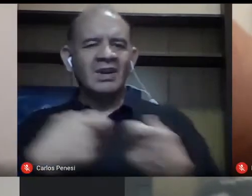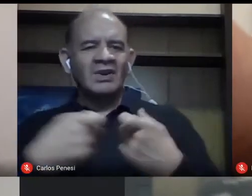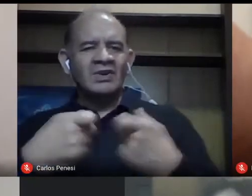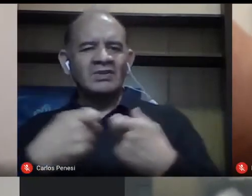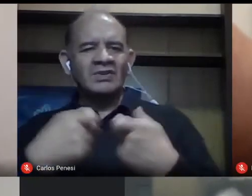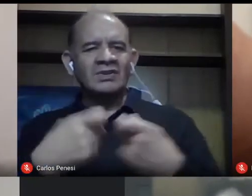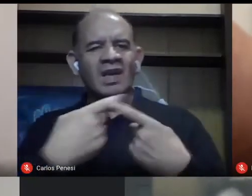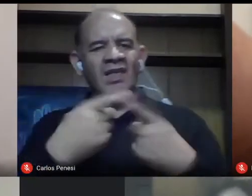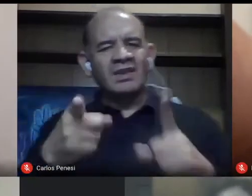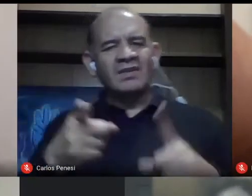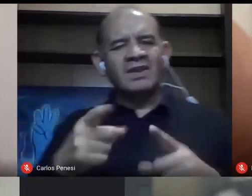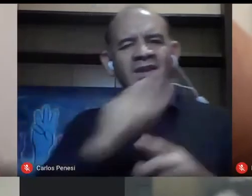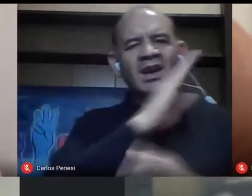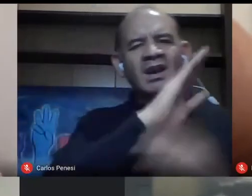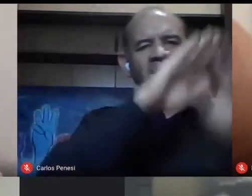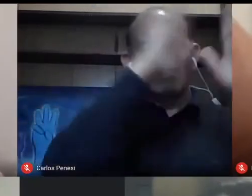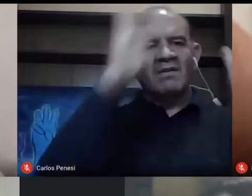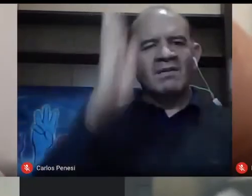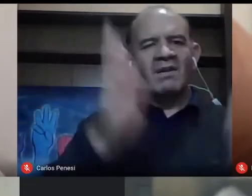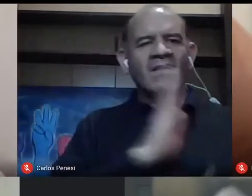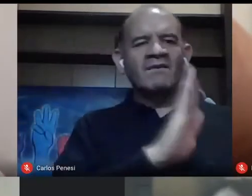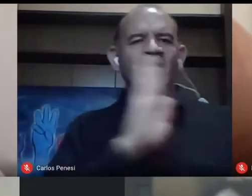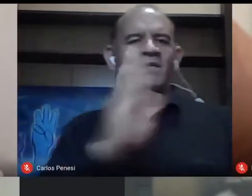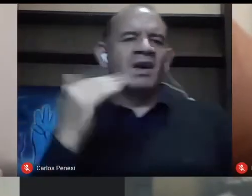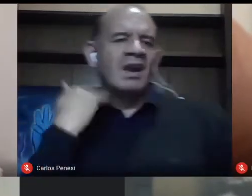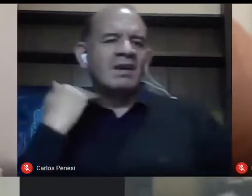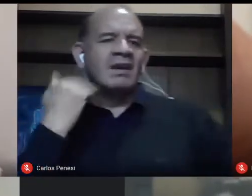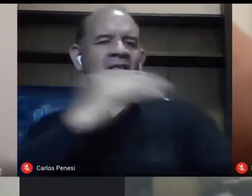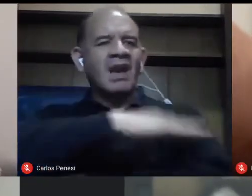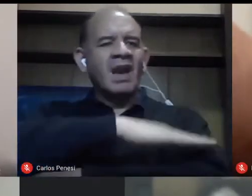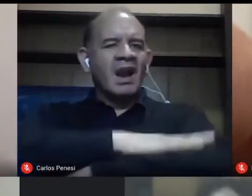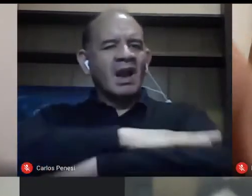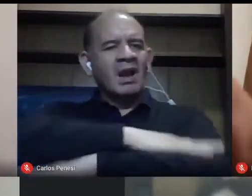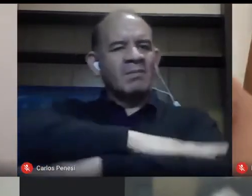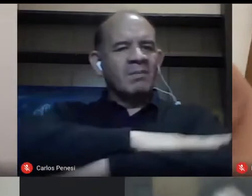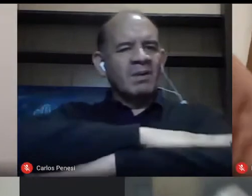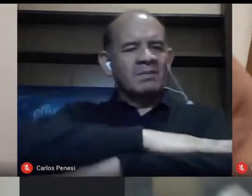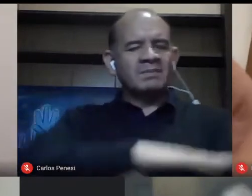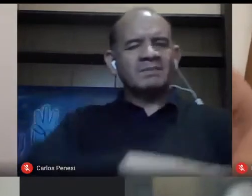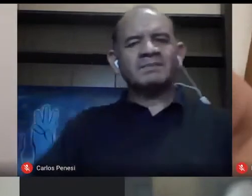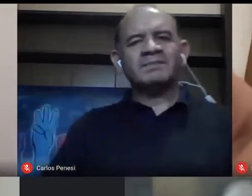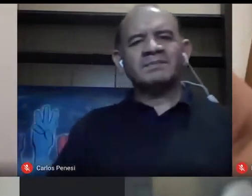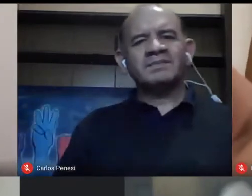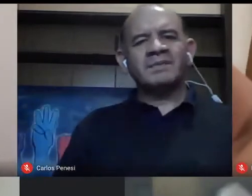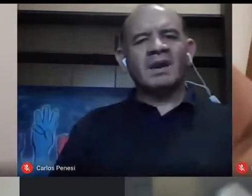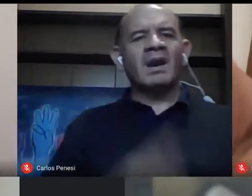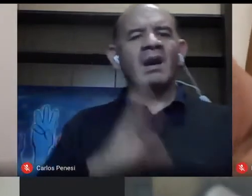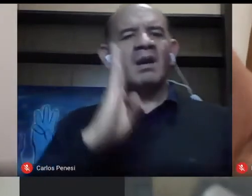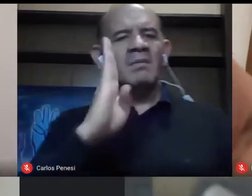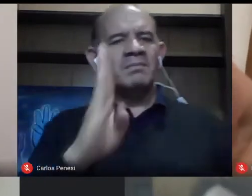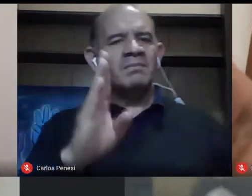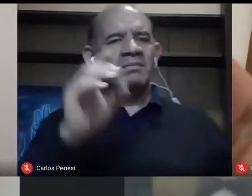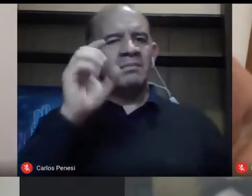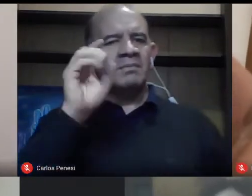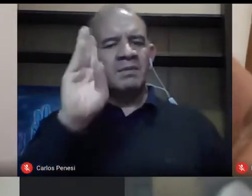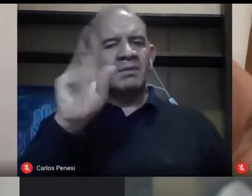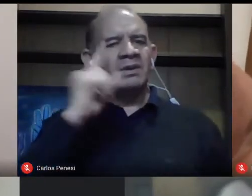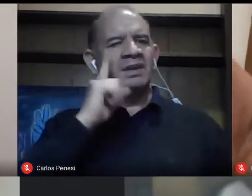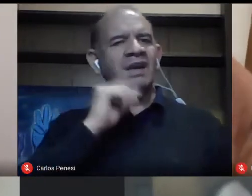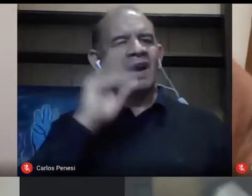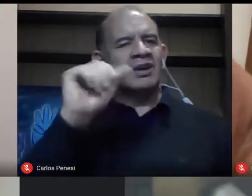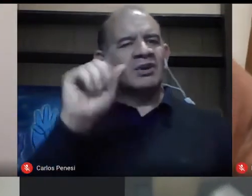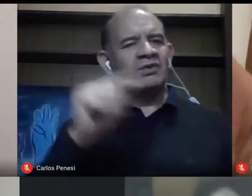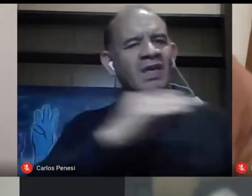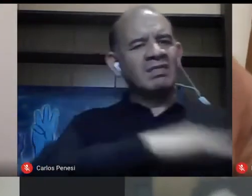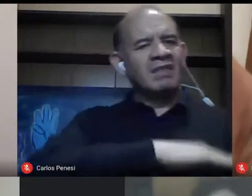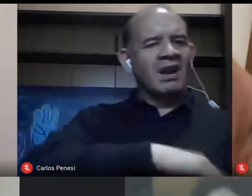en Argentina, por esta charla y por todos los ciclos que hemos tenido durante el año 2020. Nos vamos despidiendo. Gracias a todos los que están del